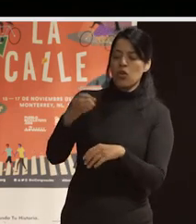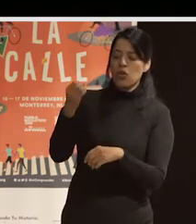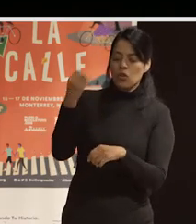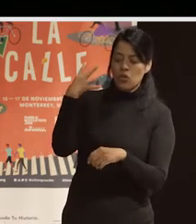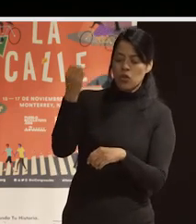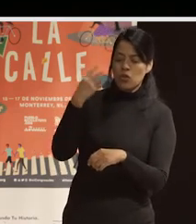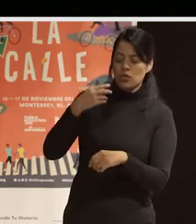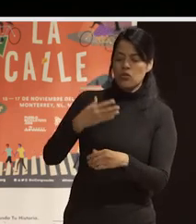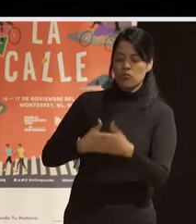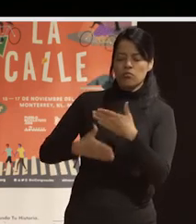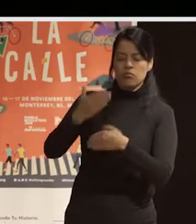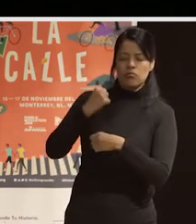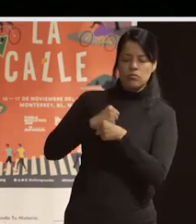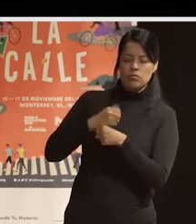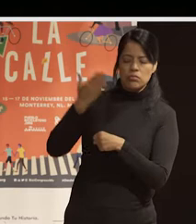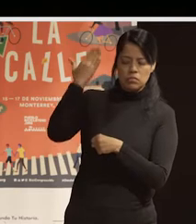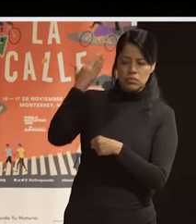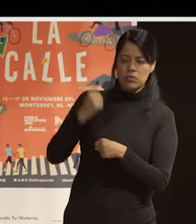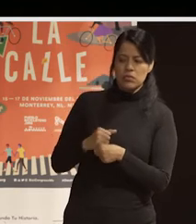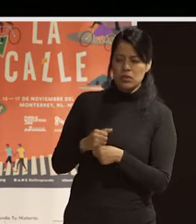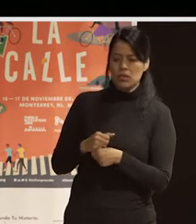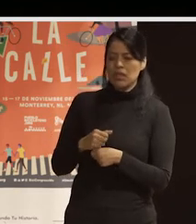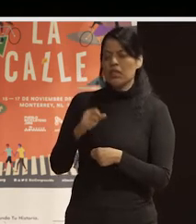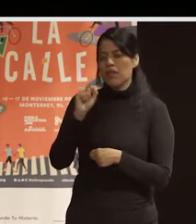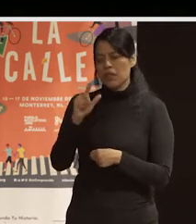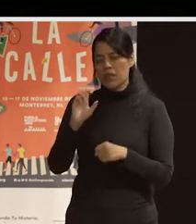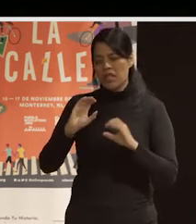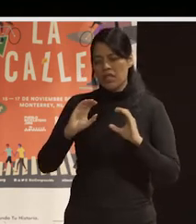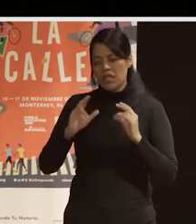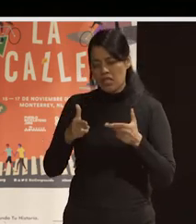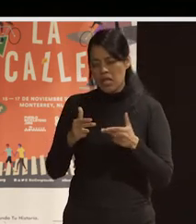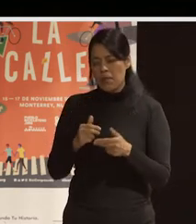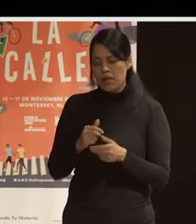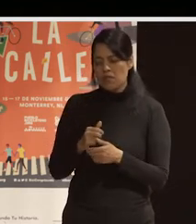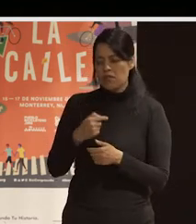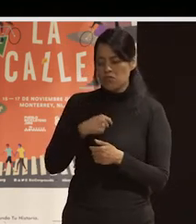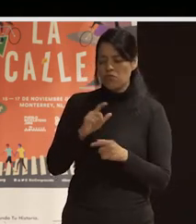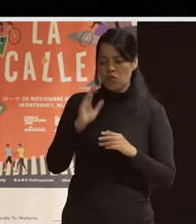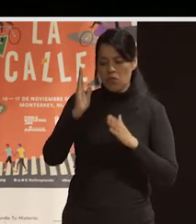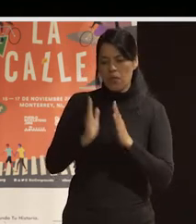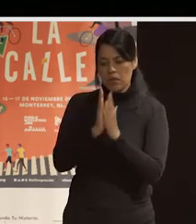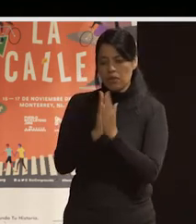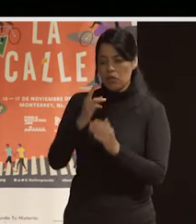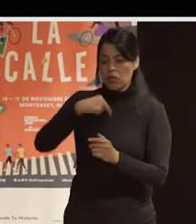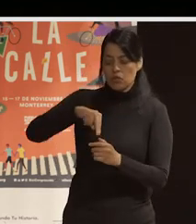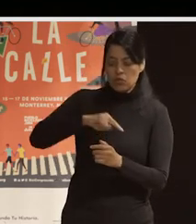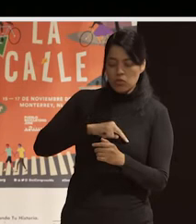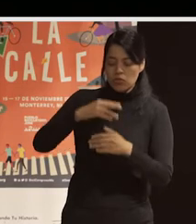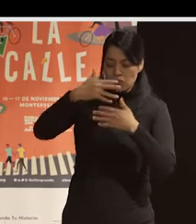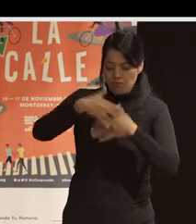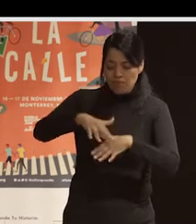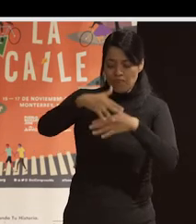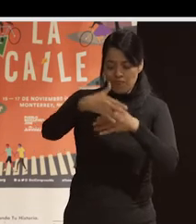estuve yo creo que el séptimo en en chiapas verdad pues hemos organizado caravanas le llamamos la